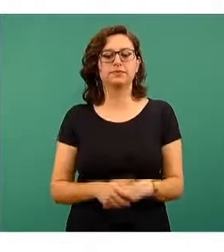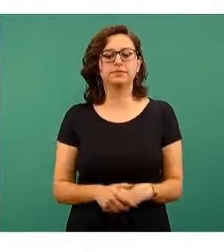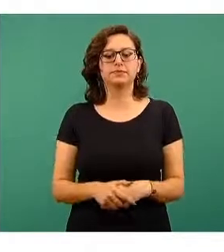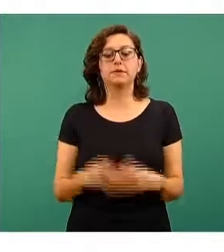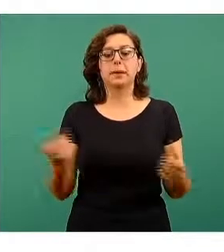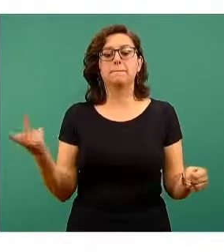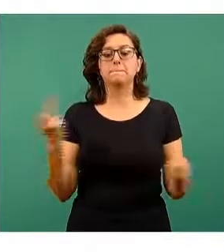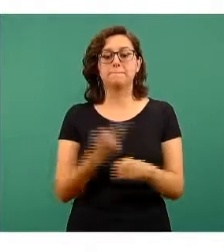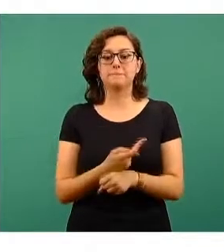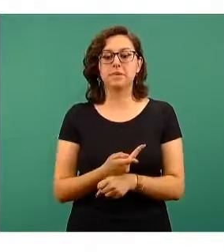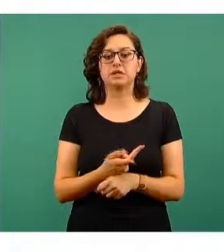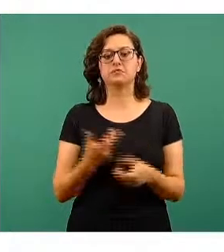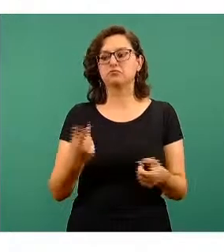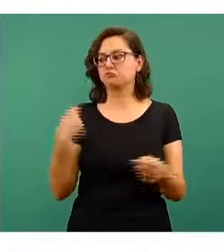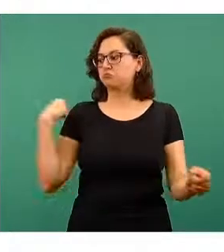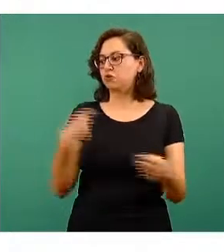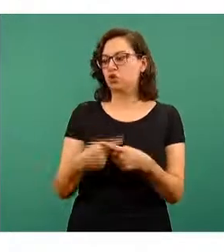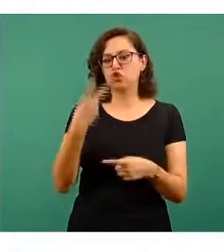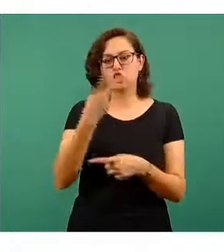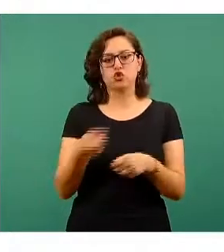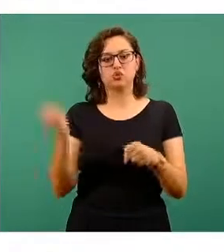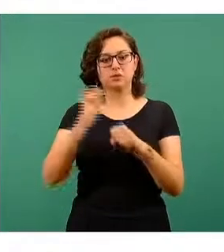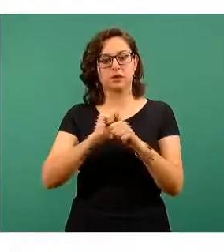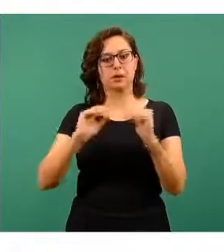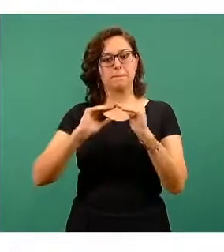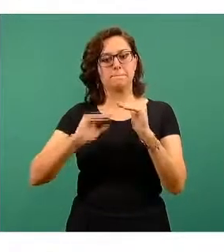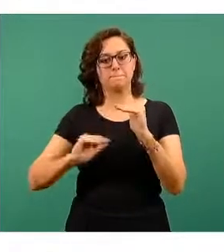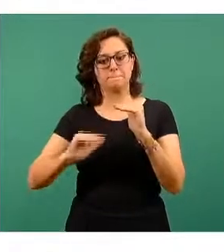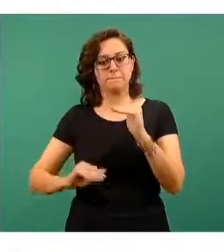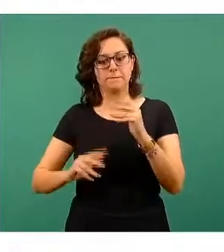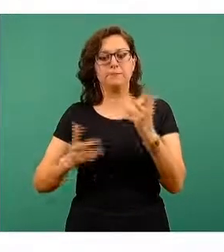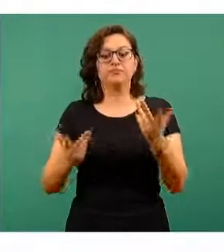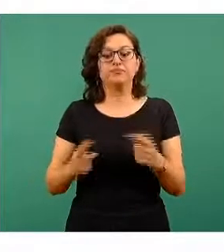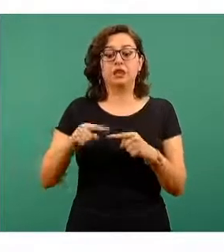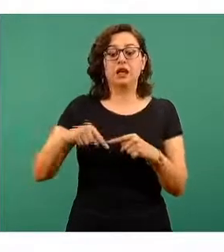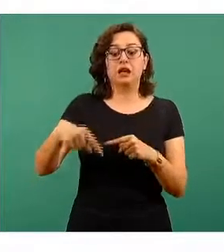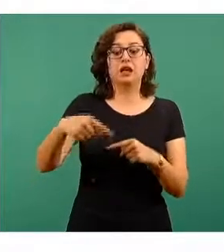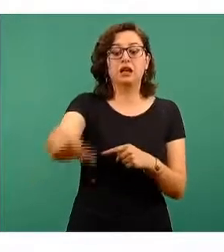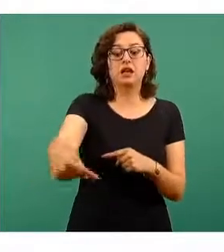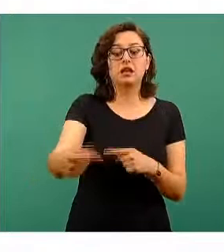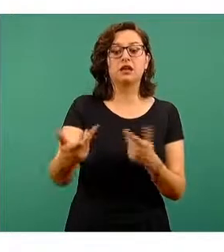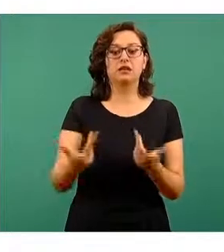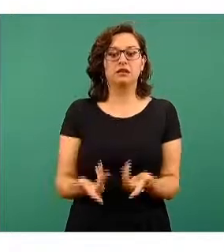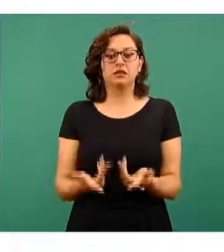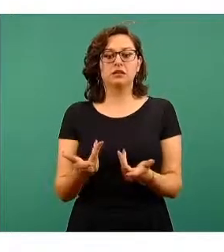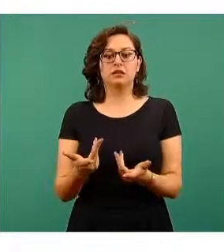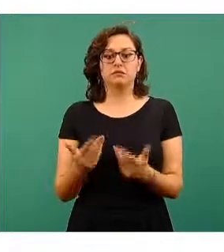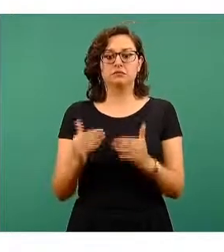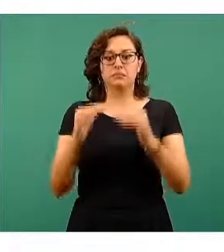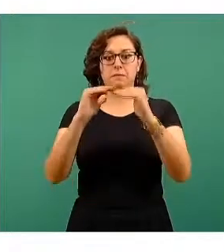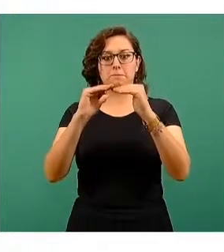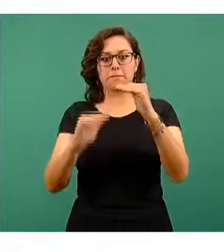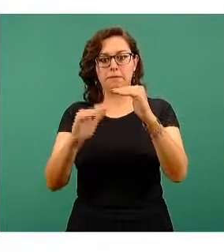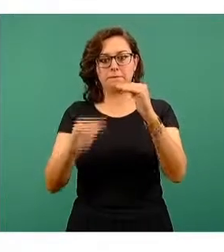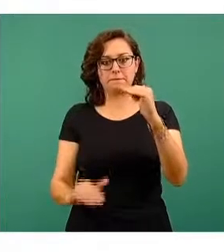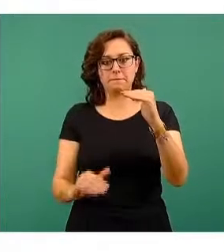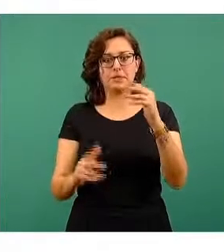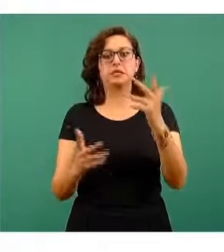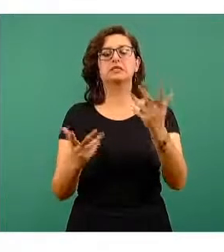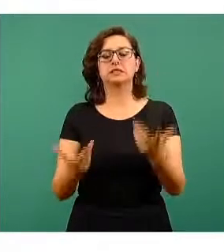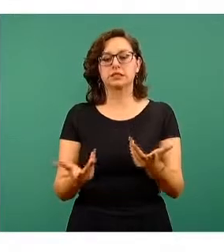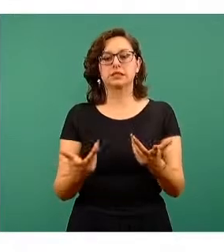semanas son disminuciones, es por eso que no las presentamos, no es porque los datos estén en incremento, al revés, es porque